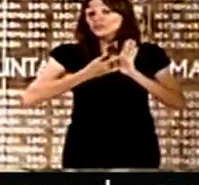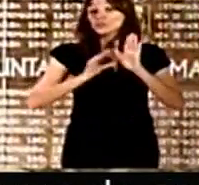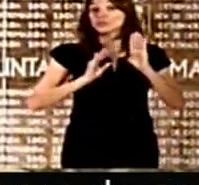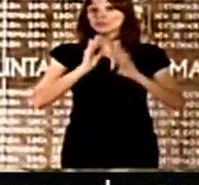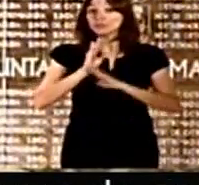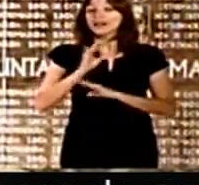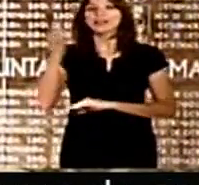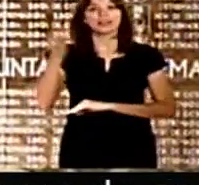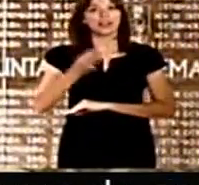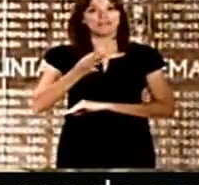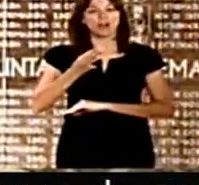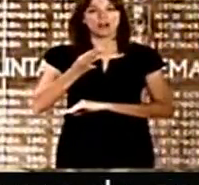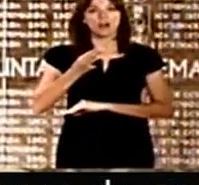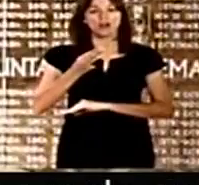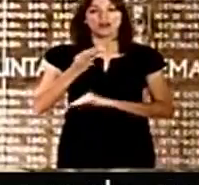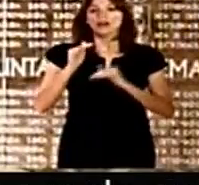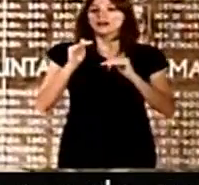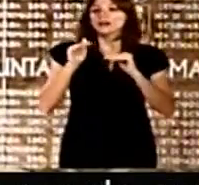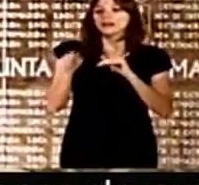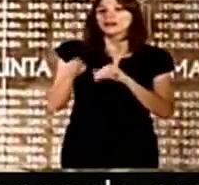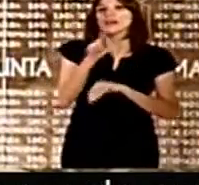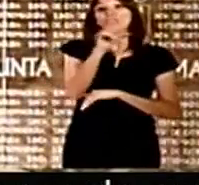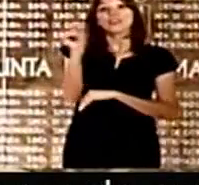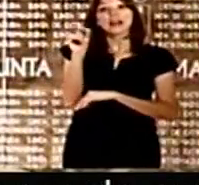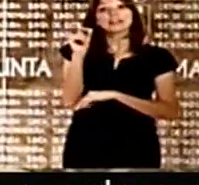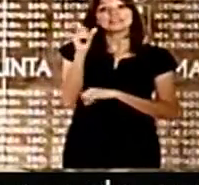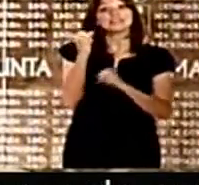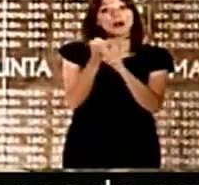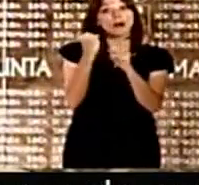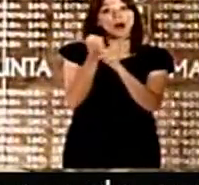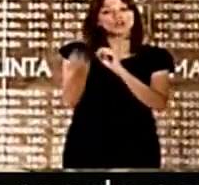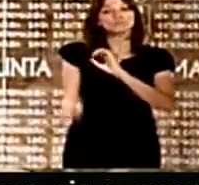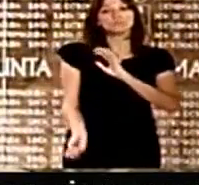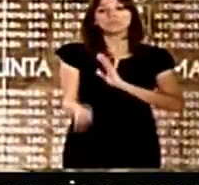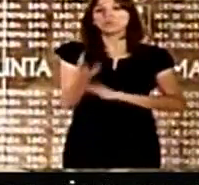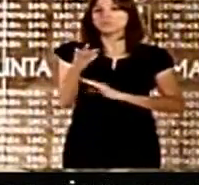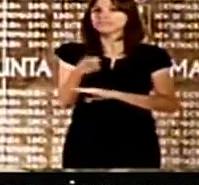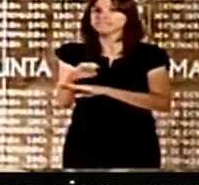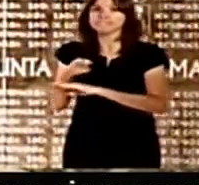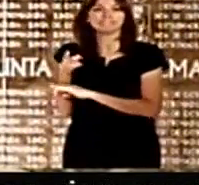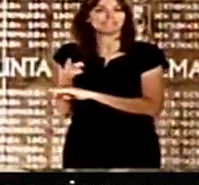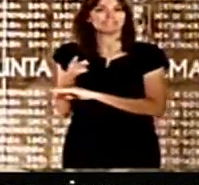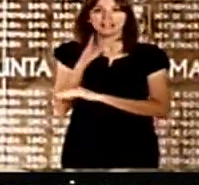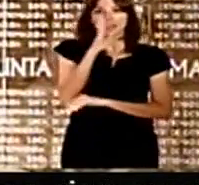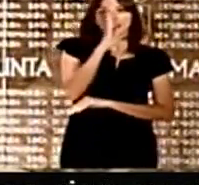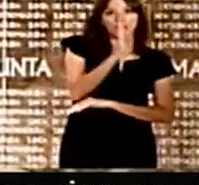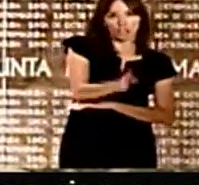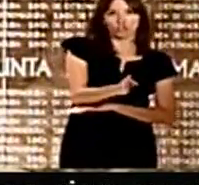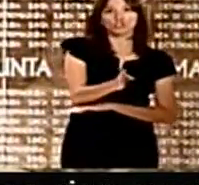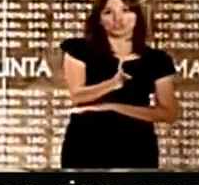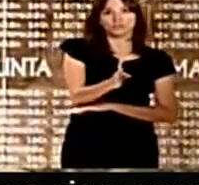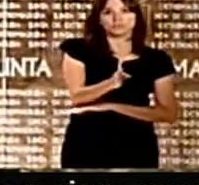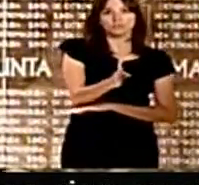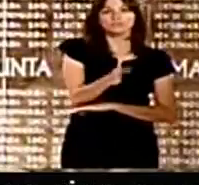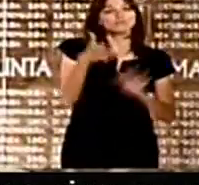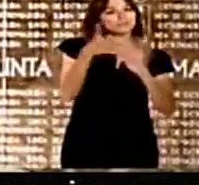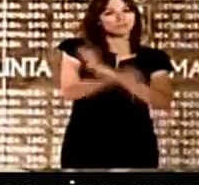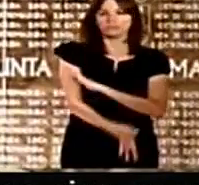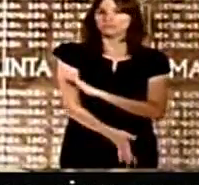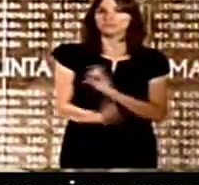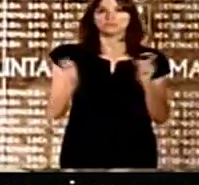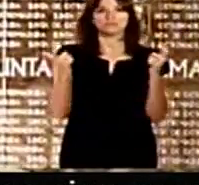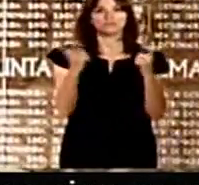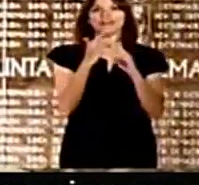subvencionado deberá crear un mínimo de 100 puestos de trabajo indefinidos e indirectos, incluidos en este caso el